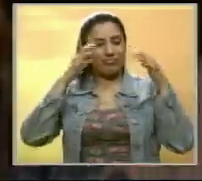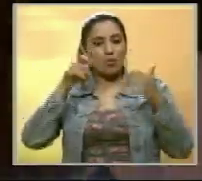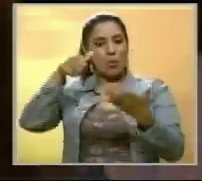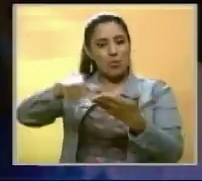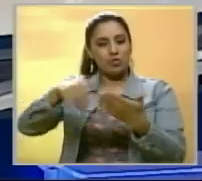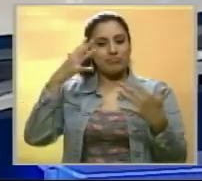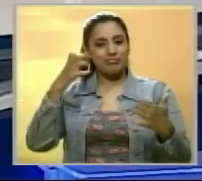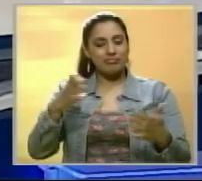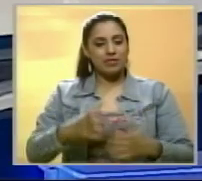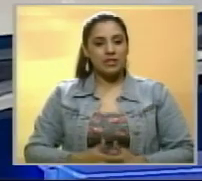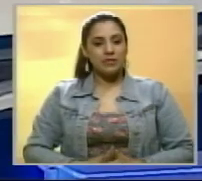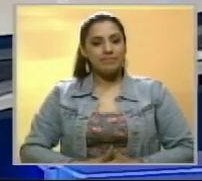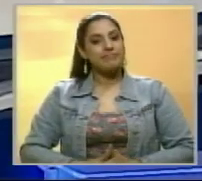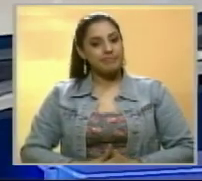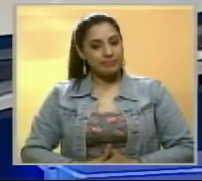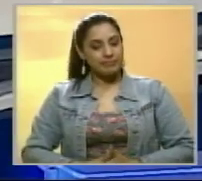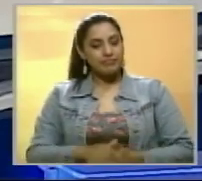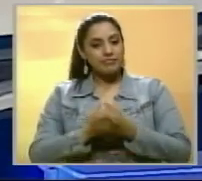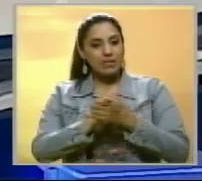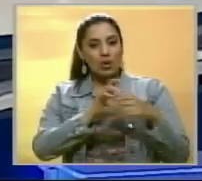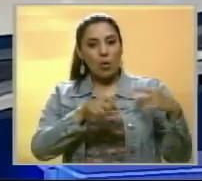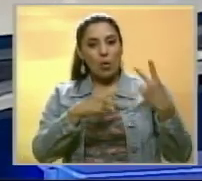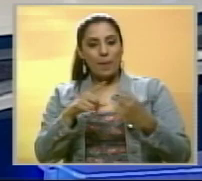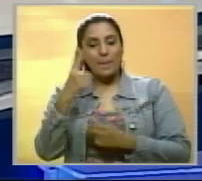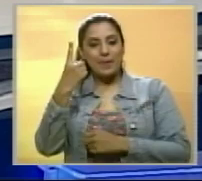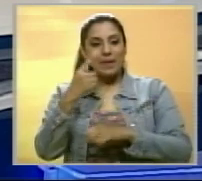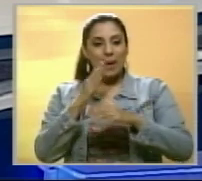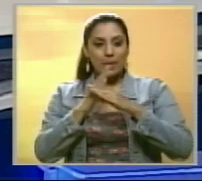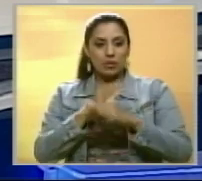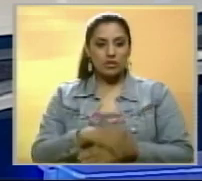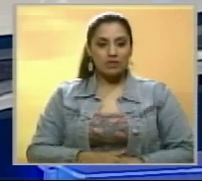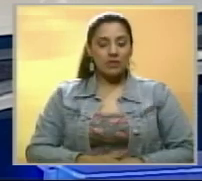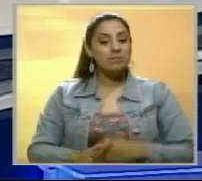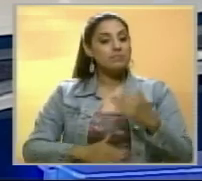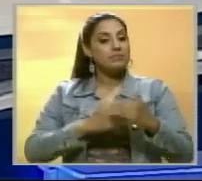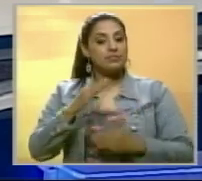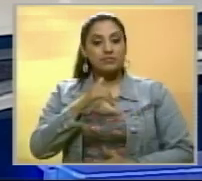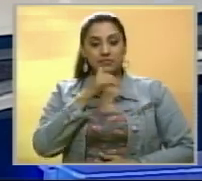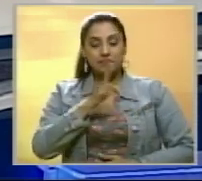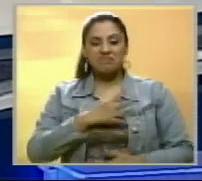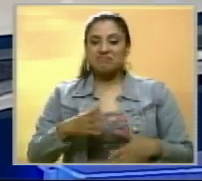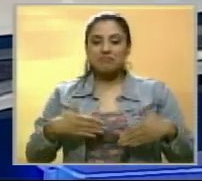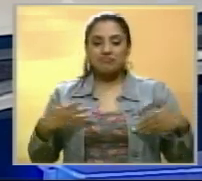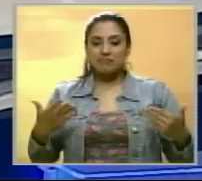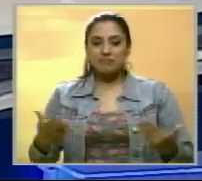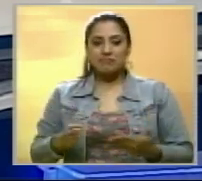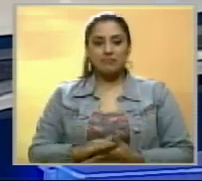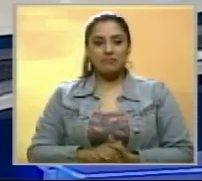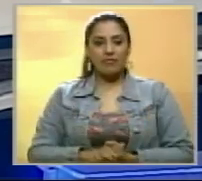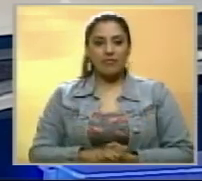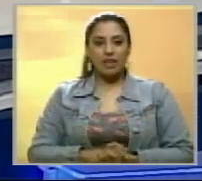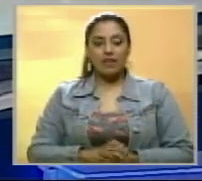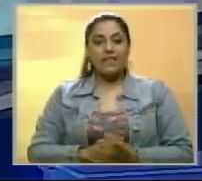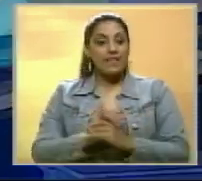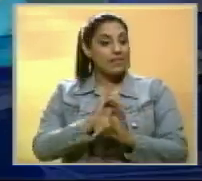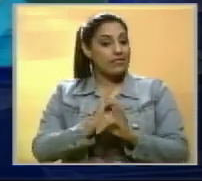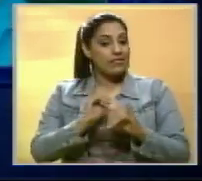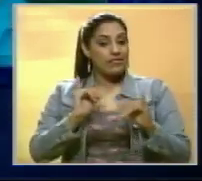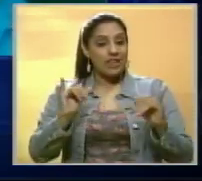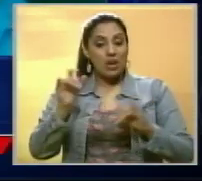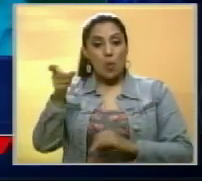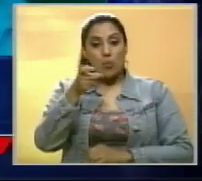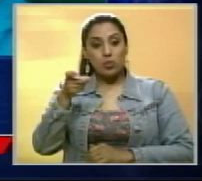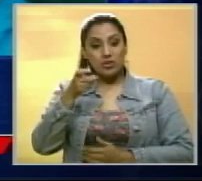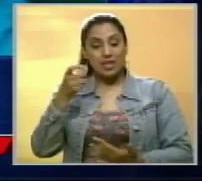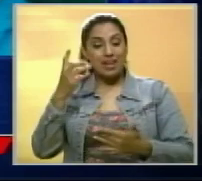hacer. Amigos, hacemos nuestra primera pausa. Y más adelante en Noticiero Venevisión. Terminó la